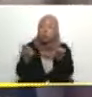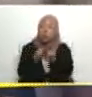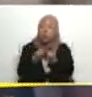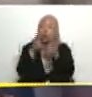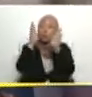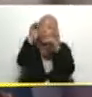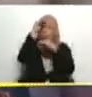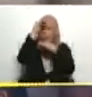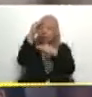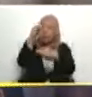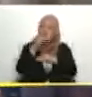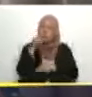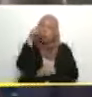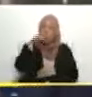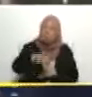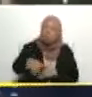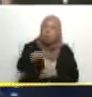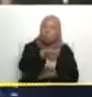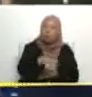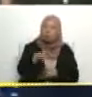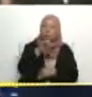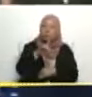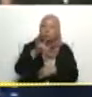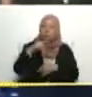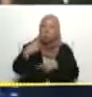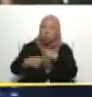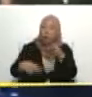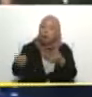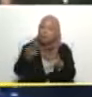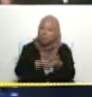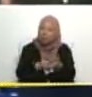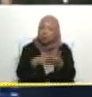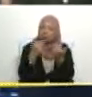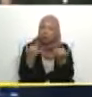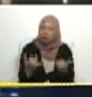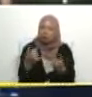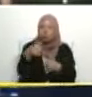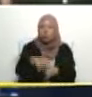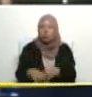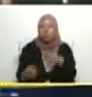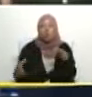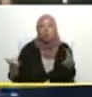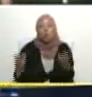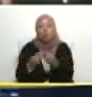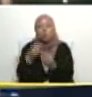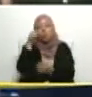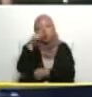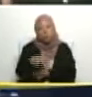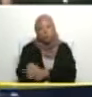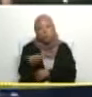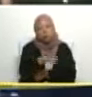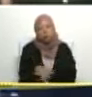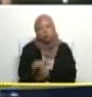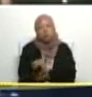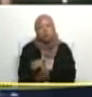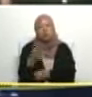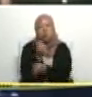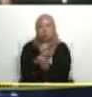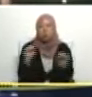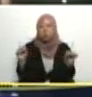la seguirá escuchando altisonantemente allí junto al pueblo, con su